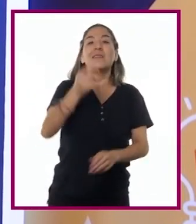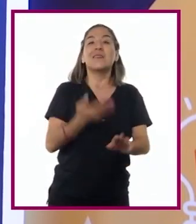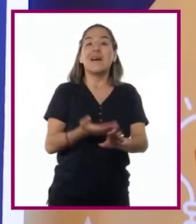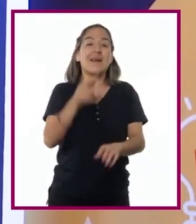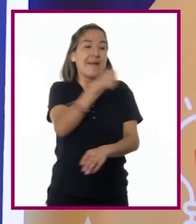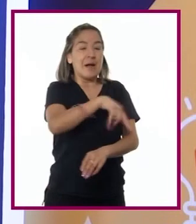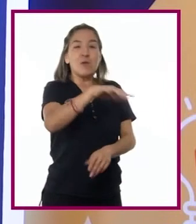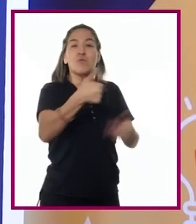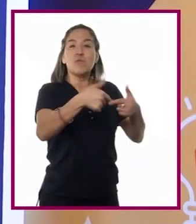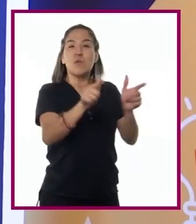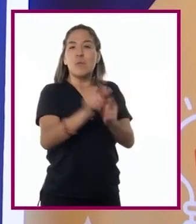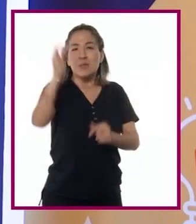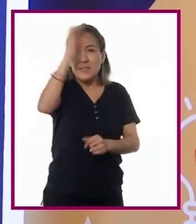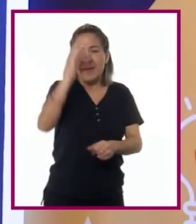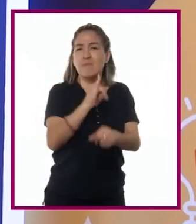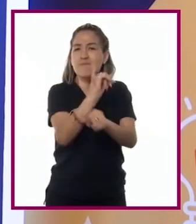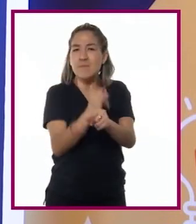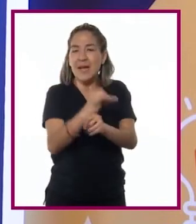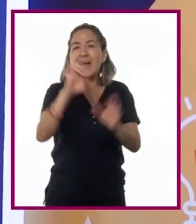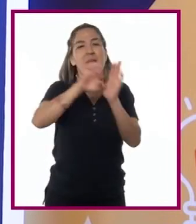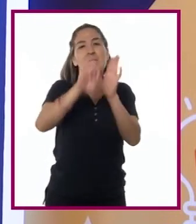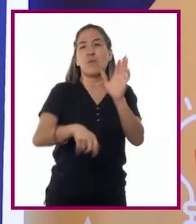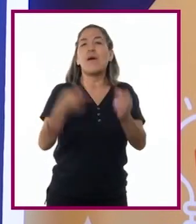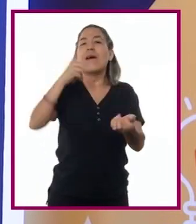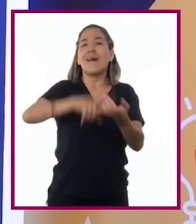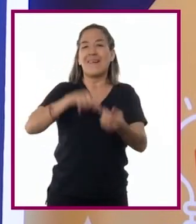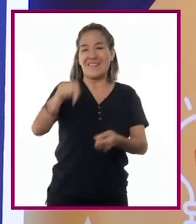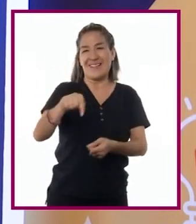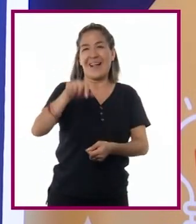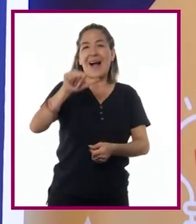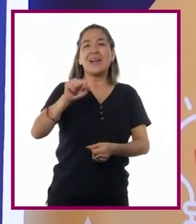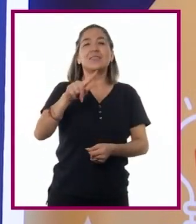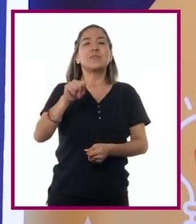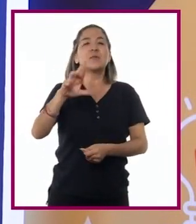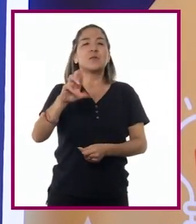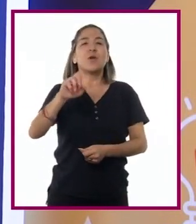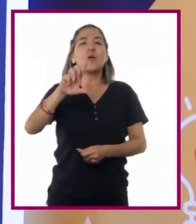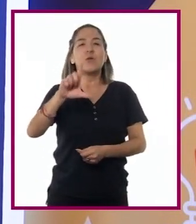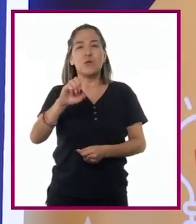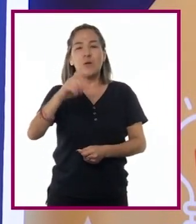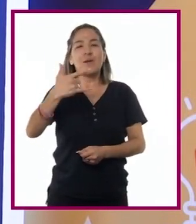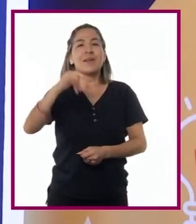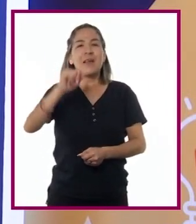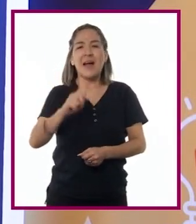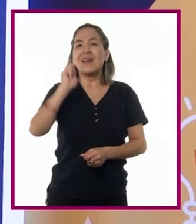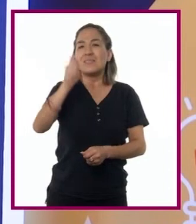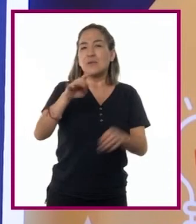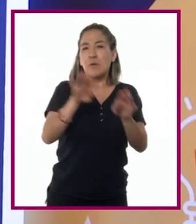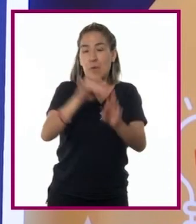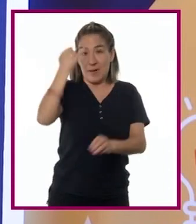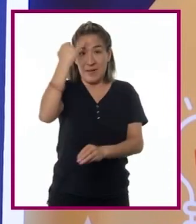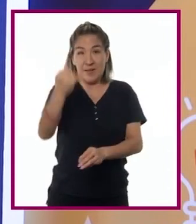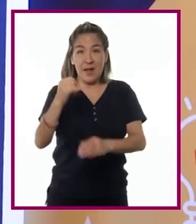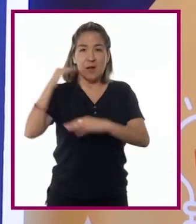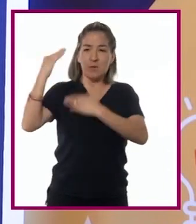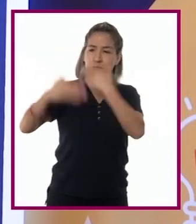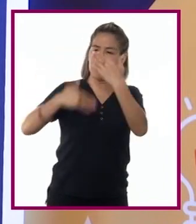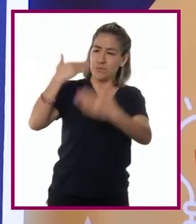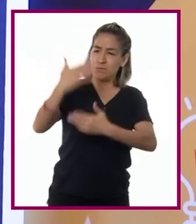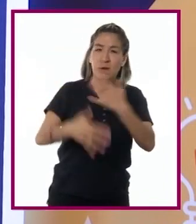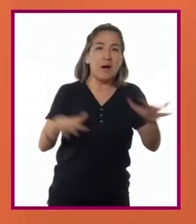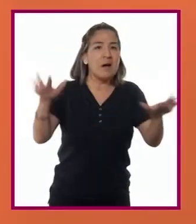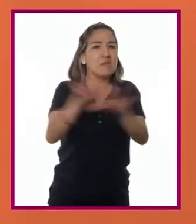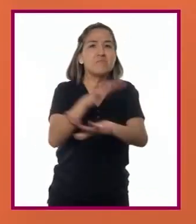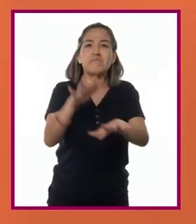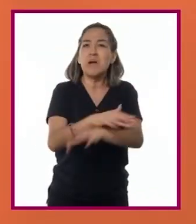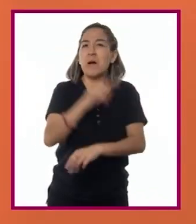científica, como es el caso de la astrología. Muchas de sus ideas no han cambiado en la historia, a